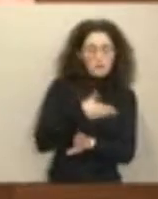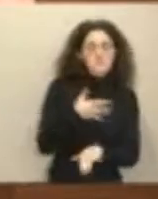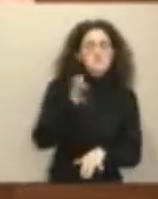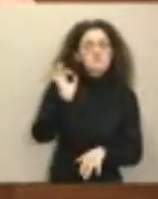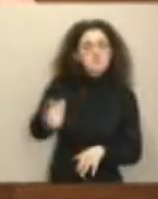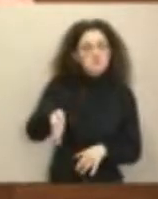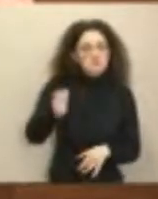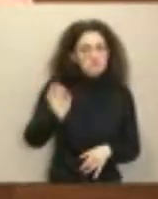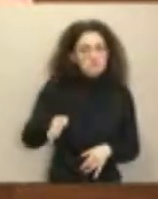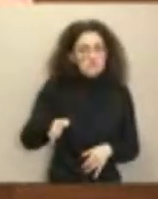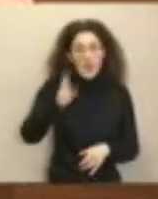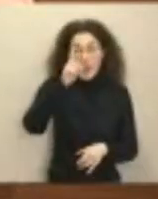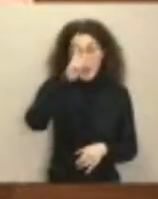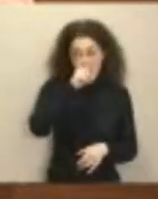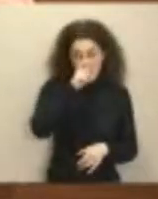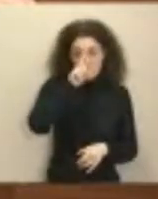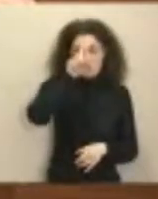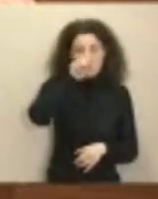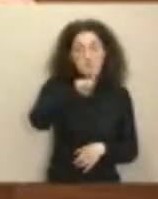Efectivamente, desde el año